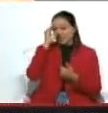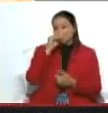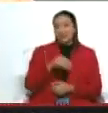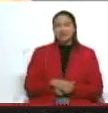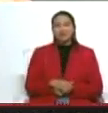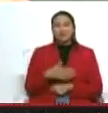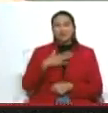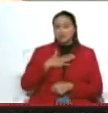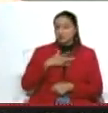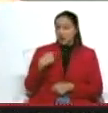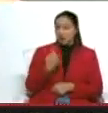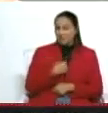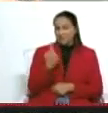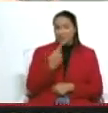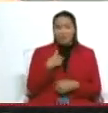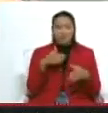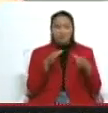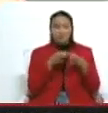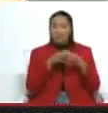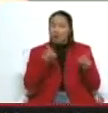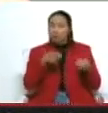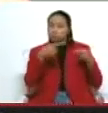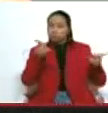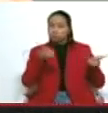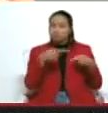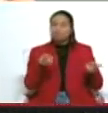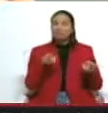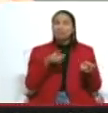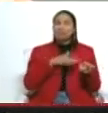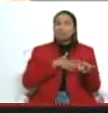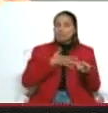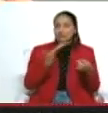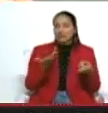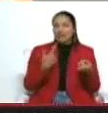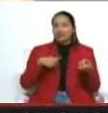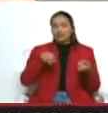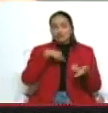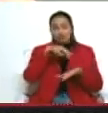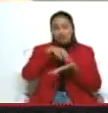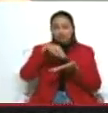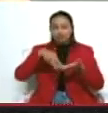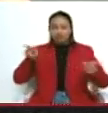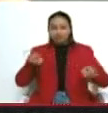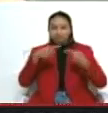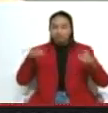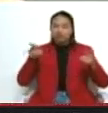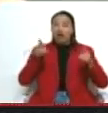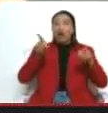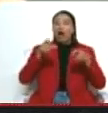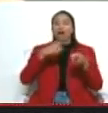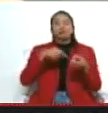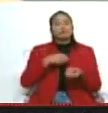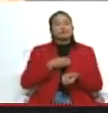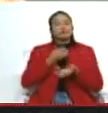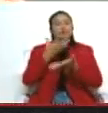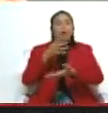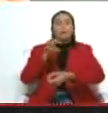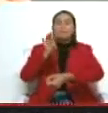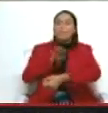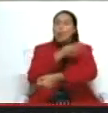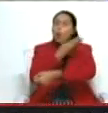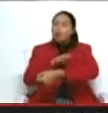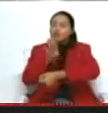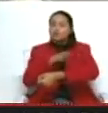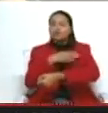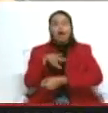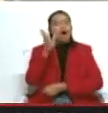solamente para mí, para toda la orquesta, poder ser parte de la escena, poder formar parte de un guión, hacer que la música tenga un rol que vaya más allá de los